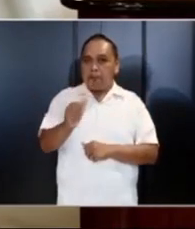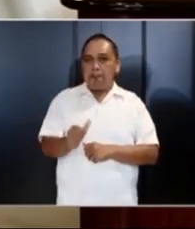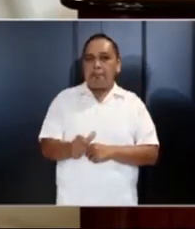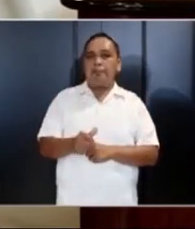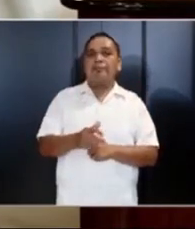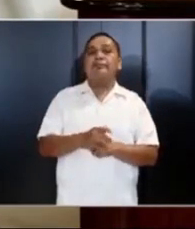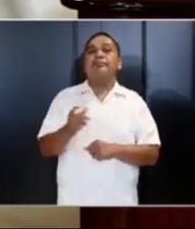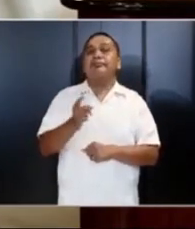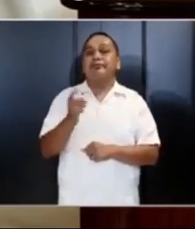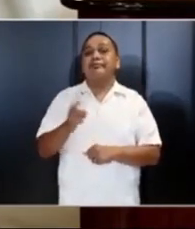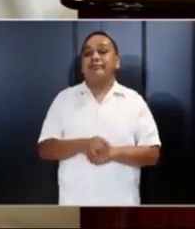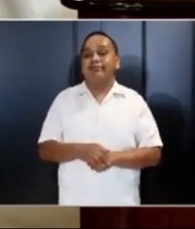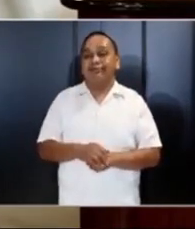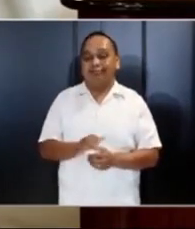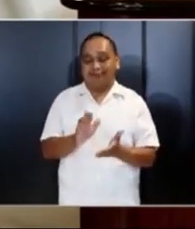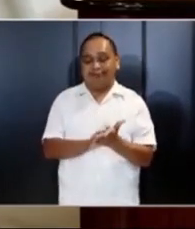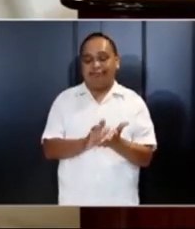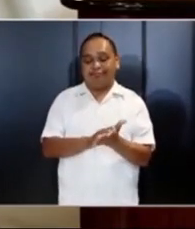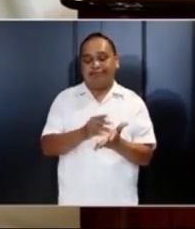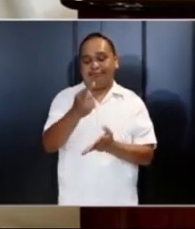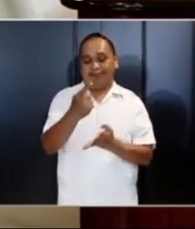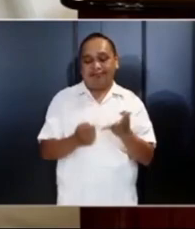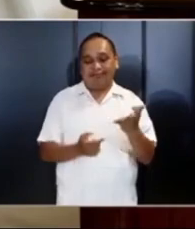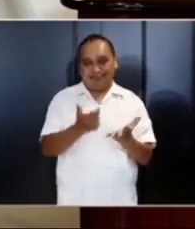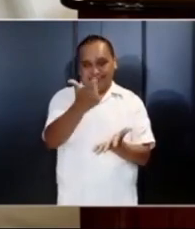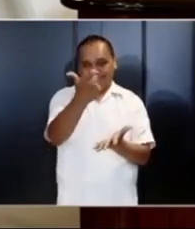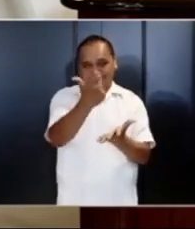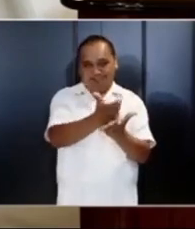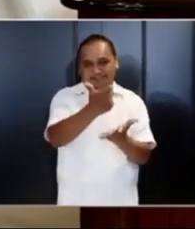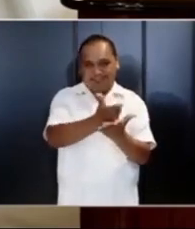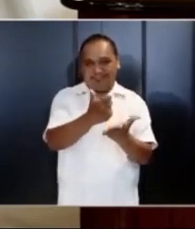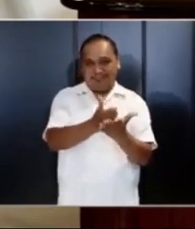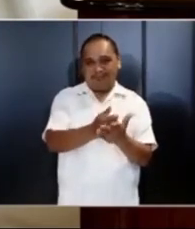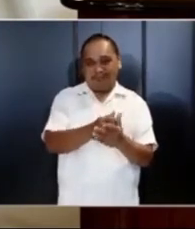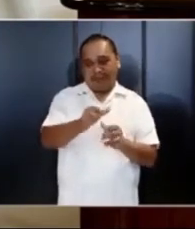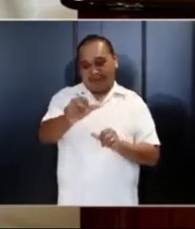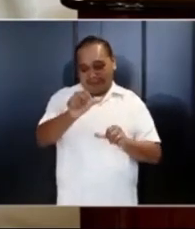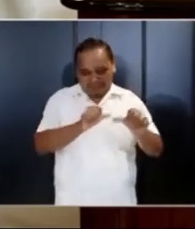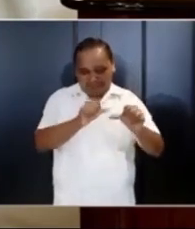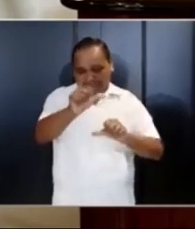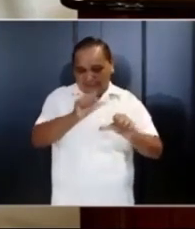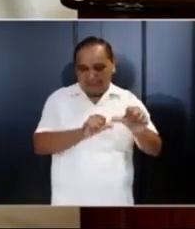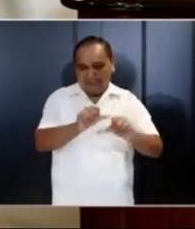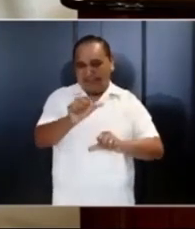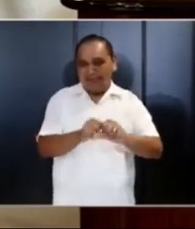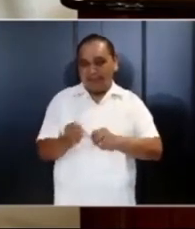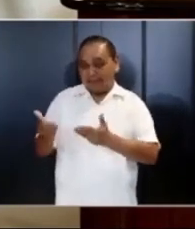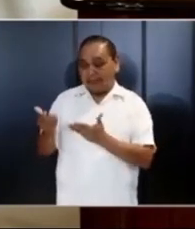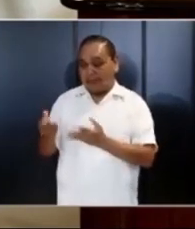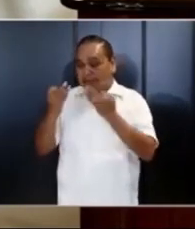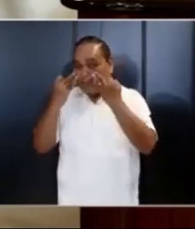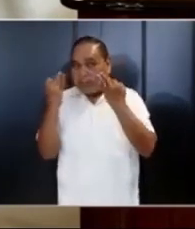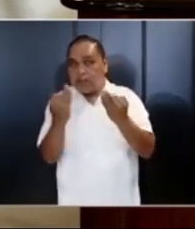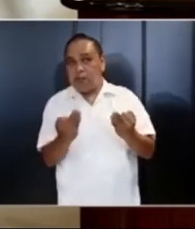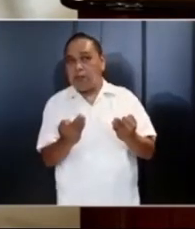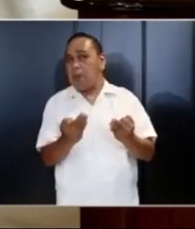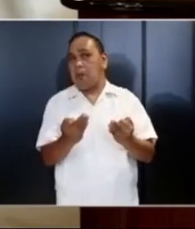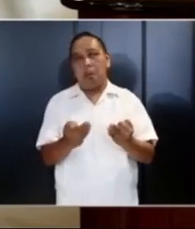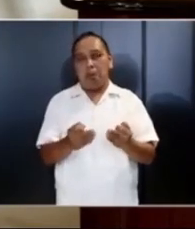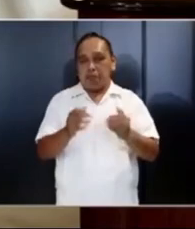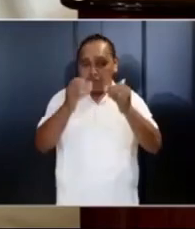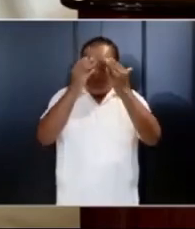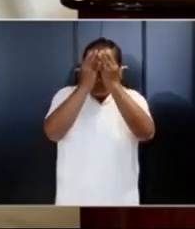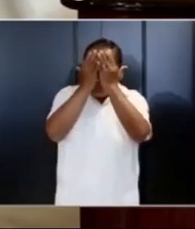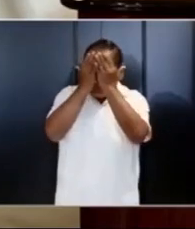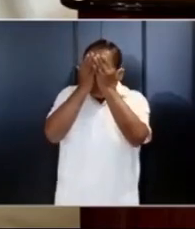digo, la belleza y el dinero no se pueden ocultar, entonces están viendo que fluye el dinero y no todos parejitos, y resulta